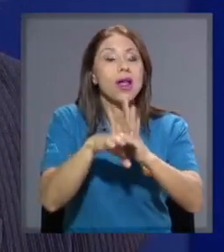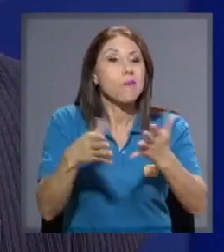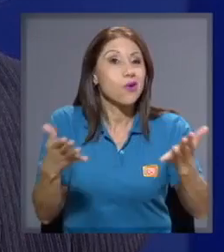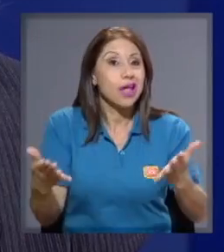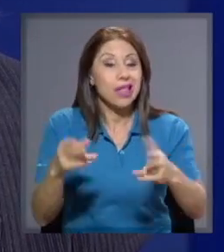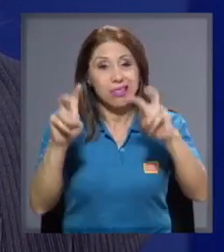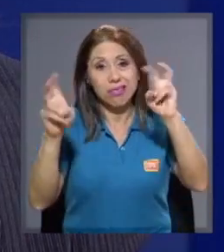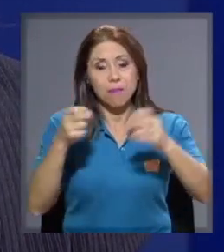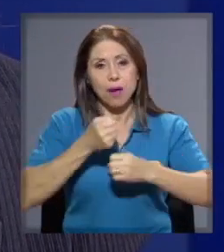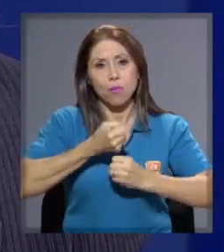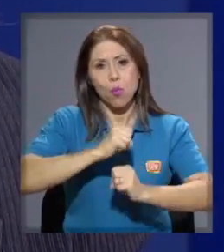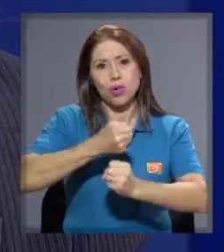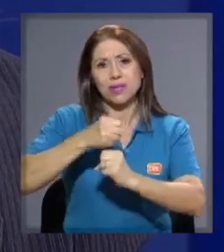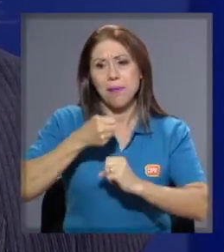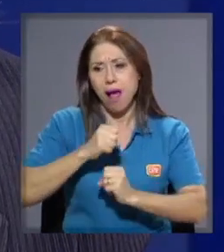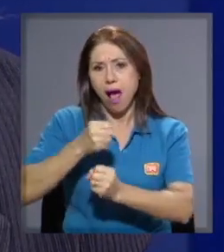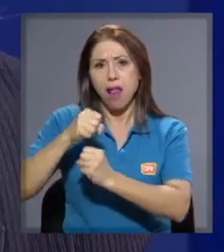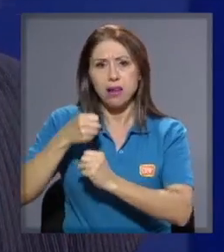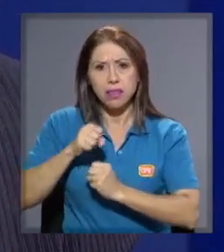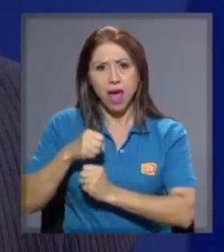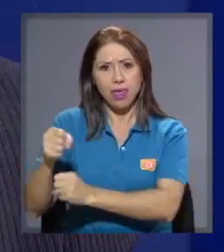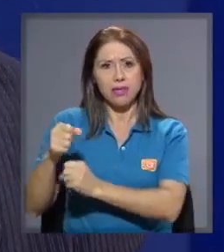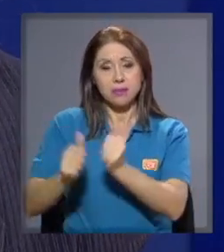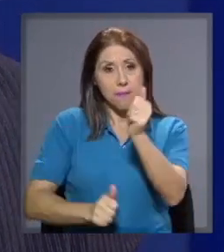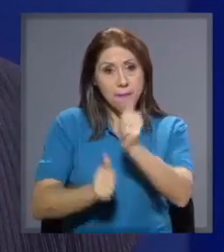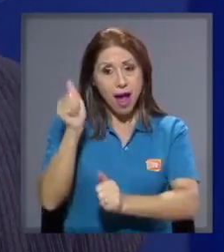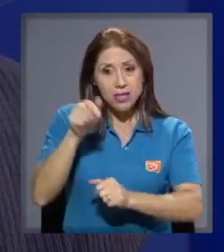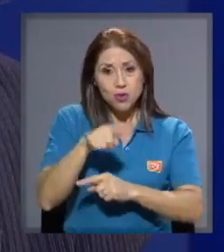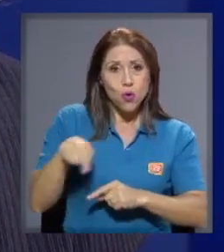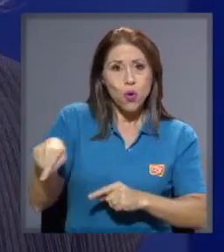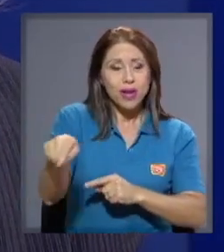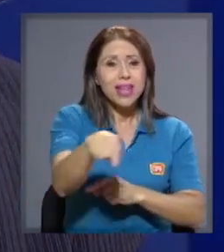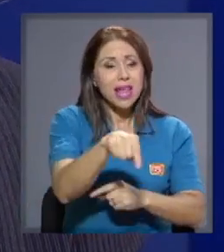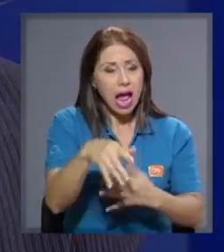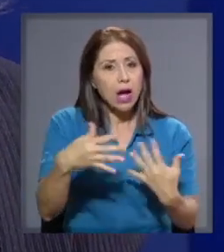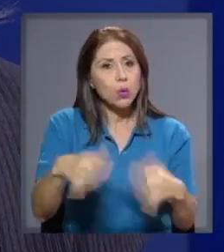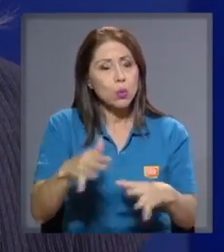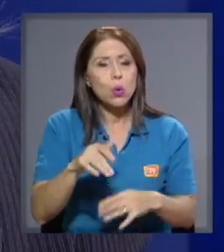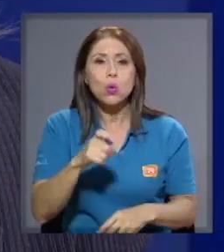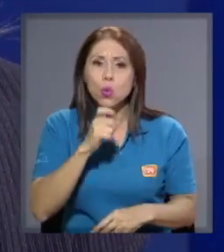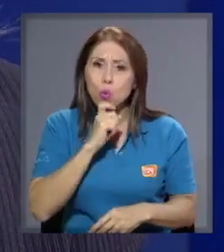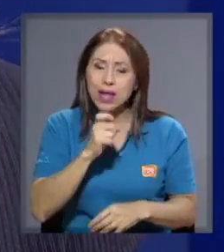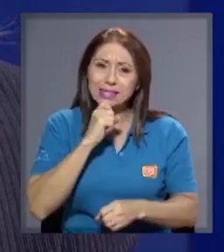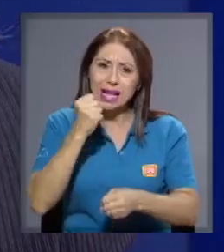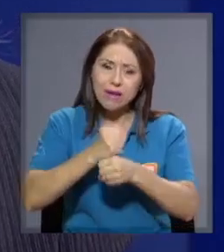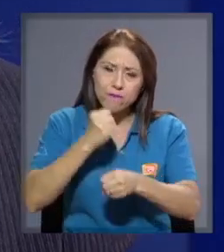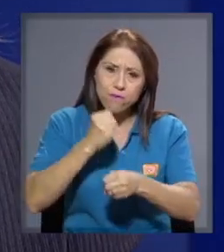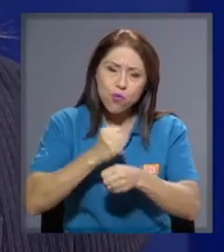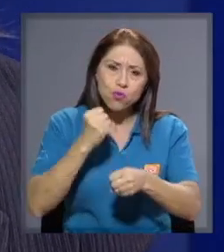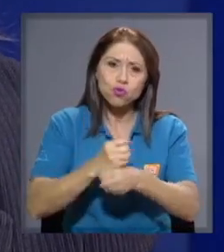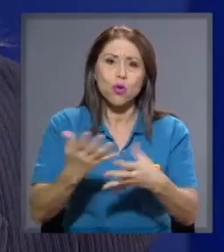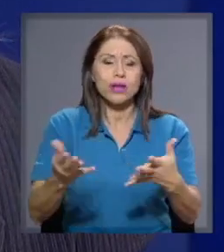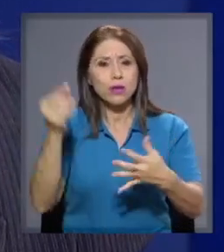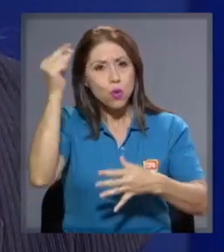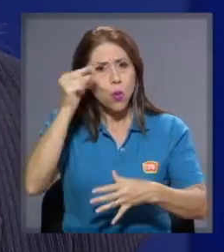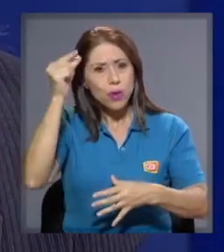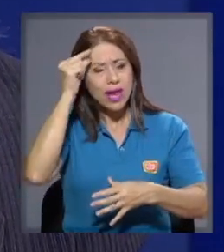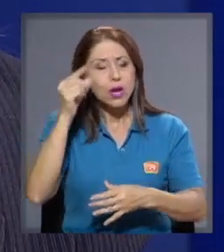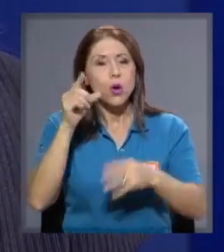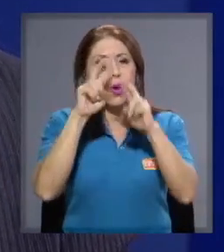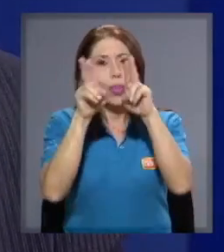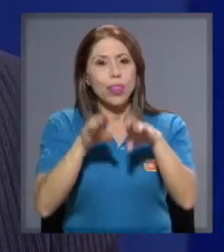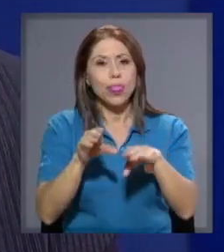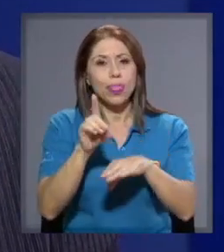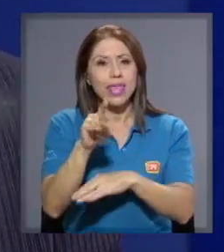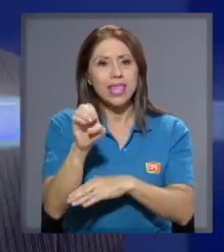municipalidades las municipalidades la gran mayoría cuesta que funcionen y que trabaje en la parte de gobierno digital